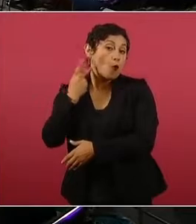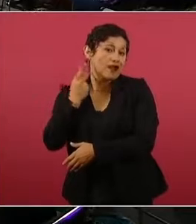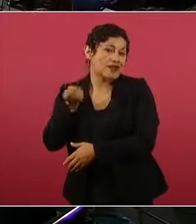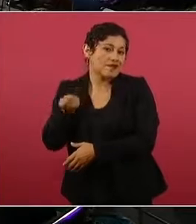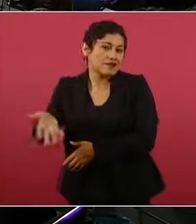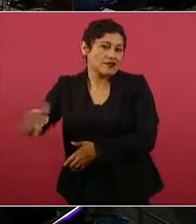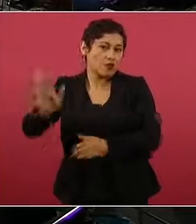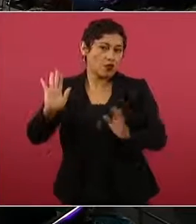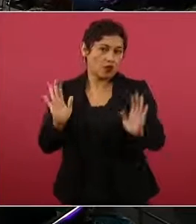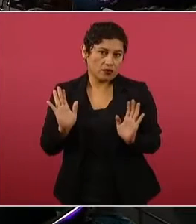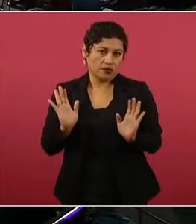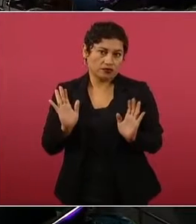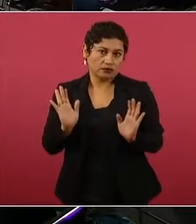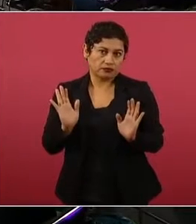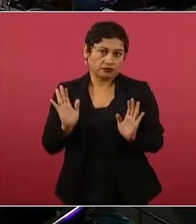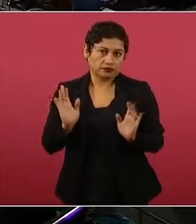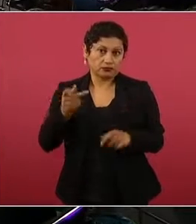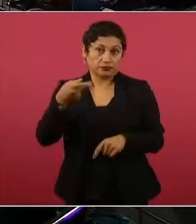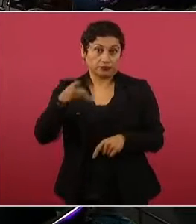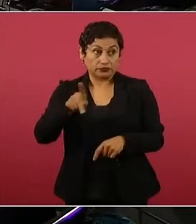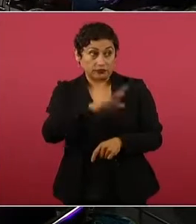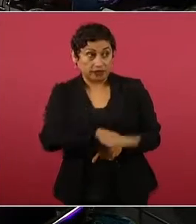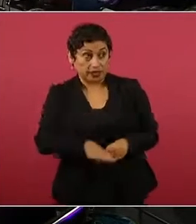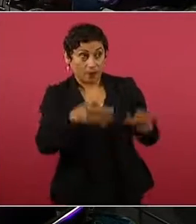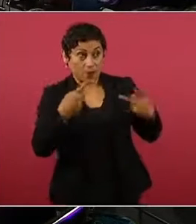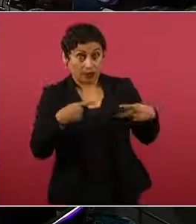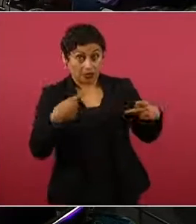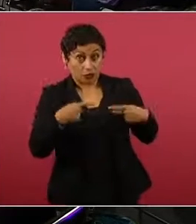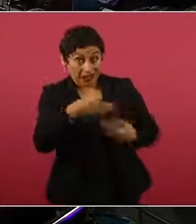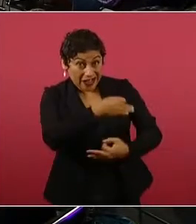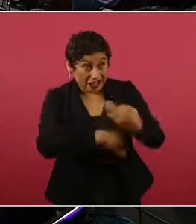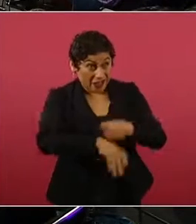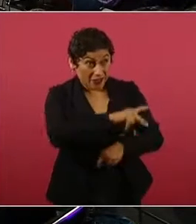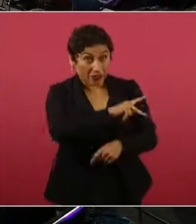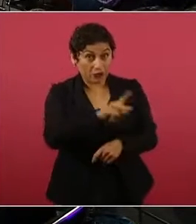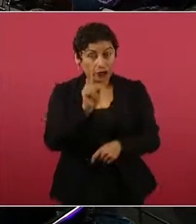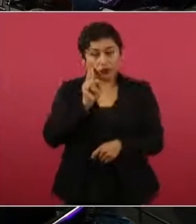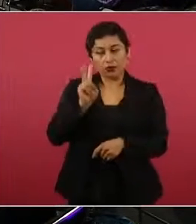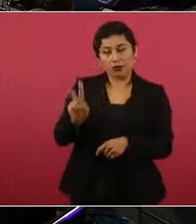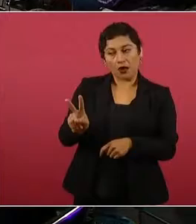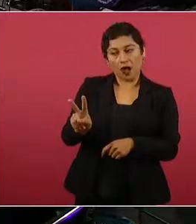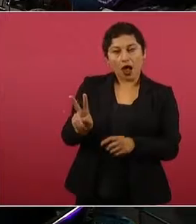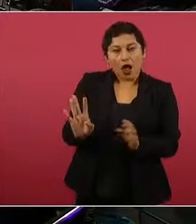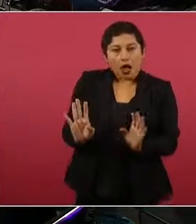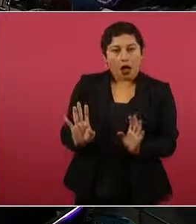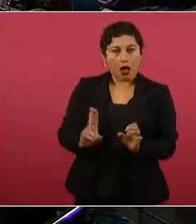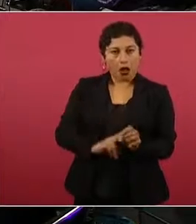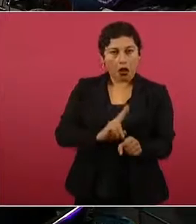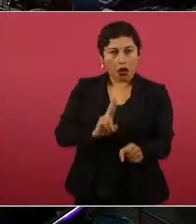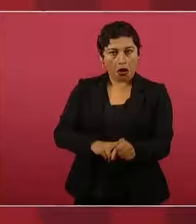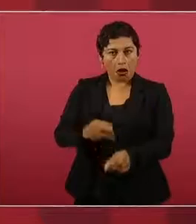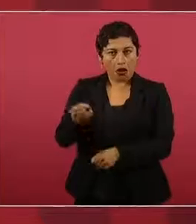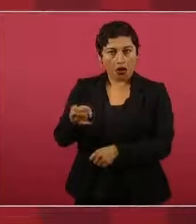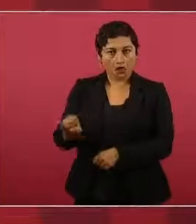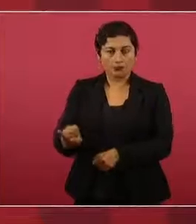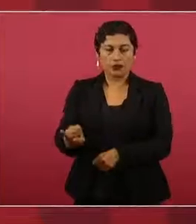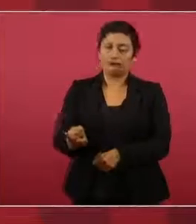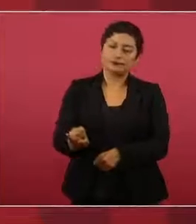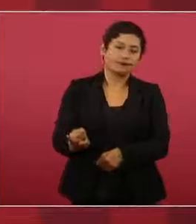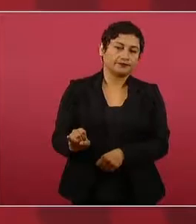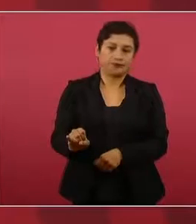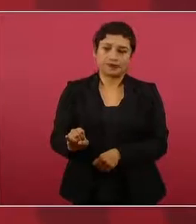nunca vio eso normal, porque El pueblo